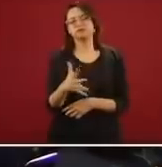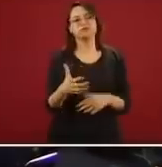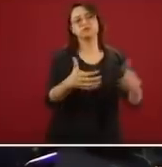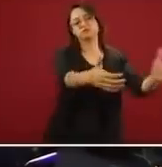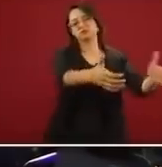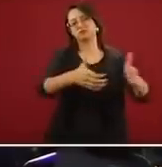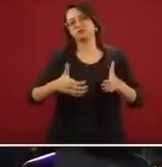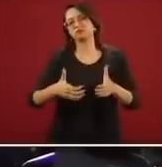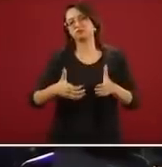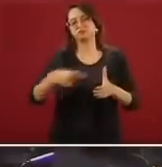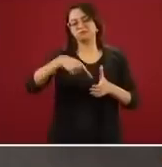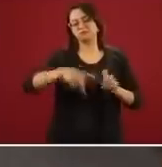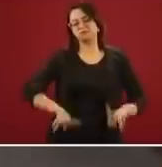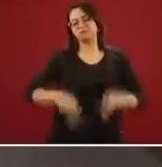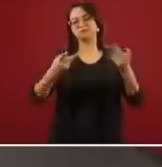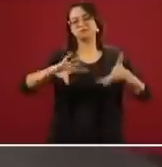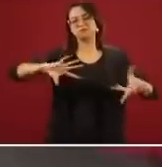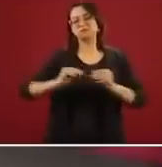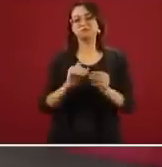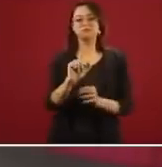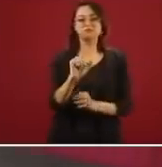como 20,000 millones.